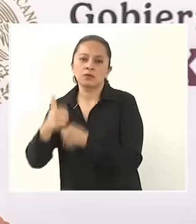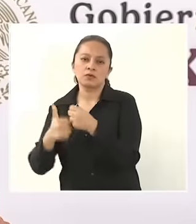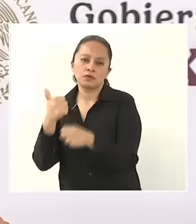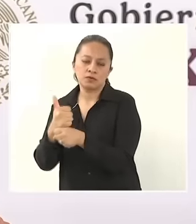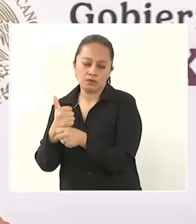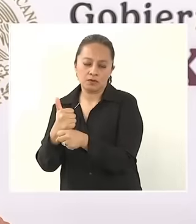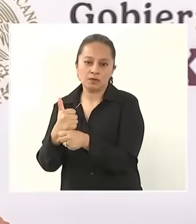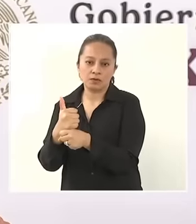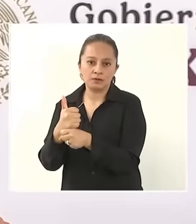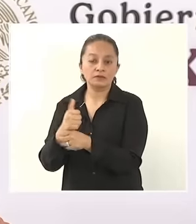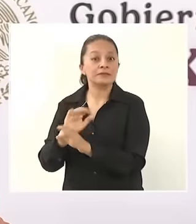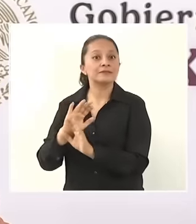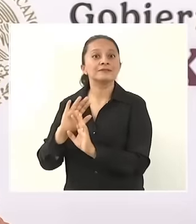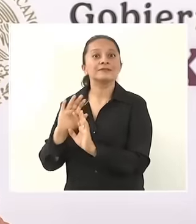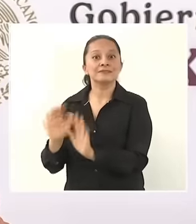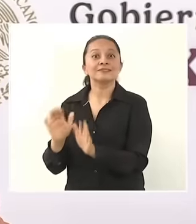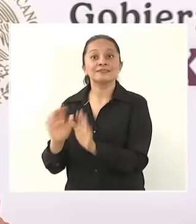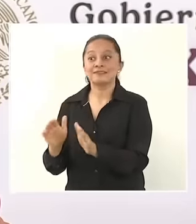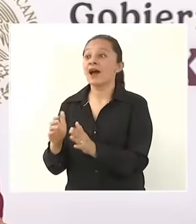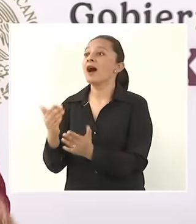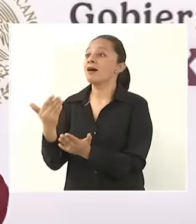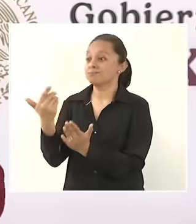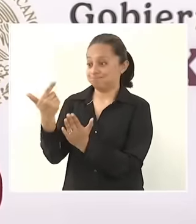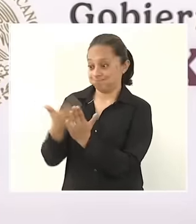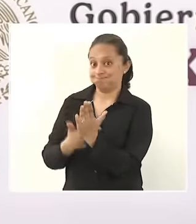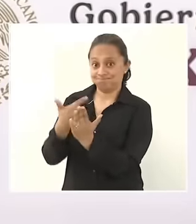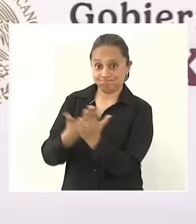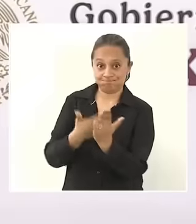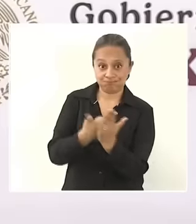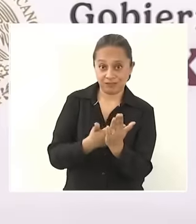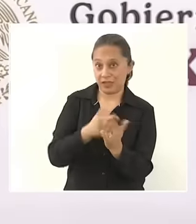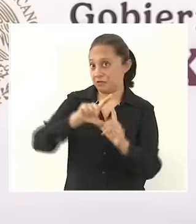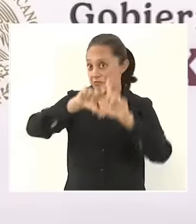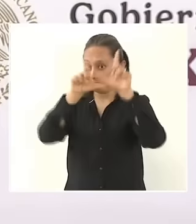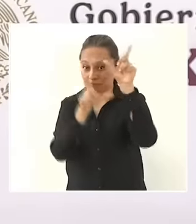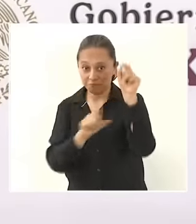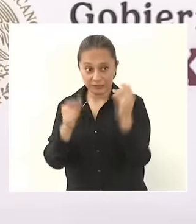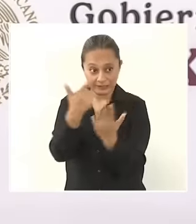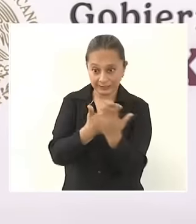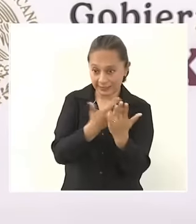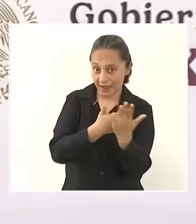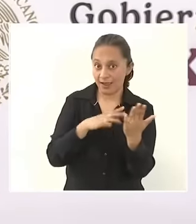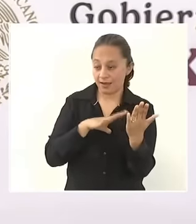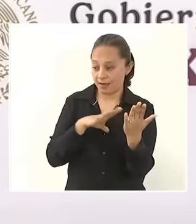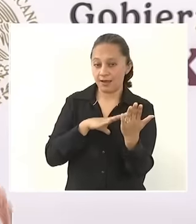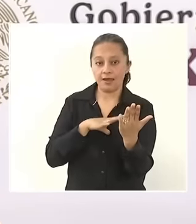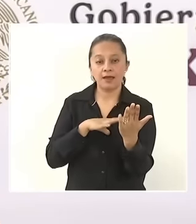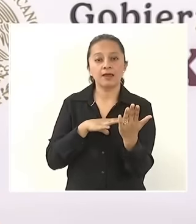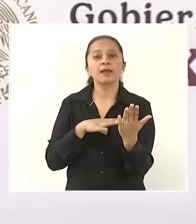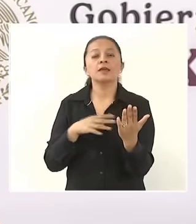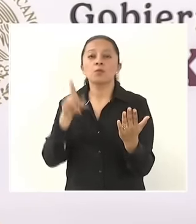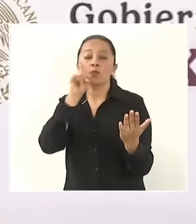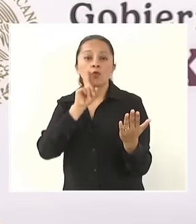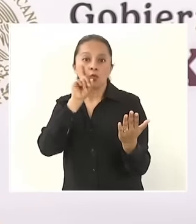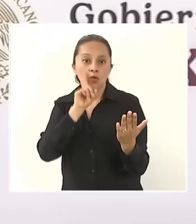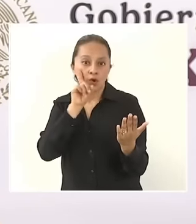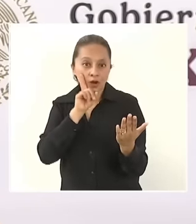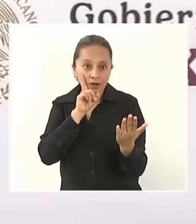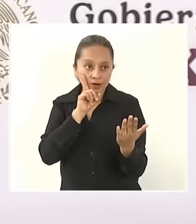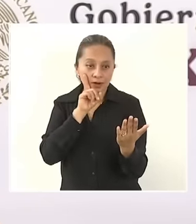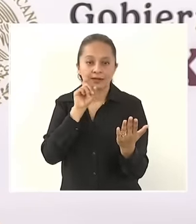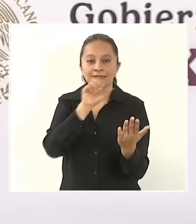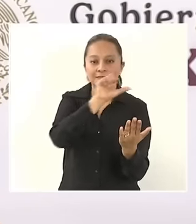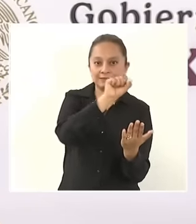edad. Ya están los registros en todo el país. Se están registrando las mujeres